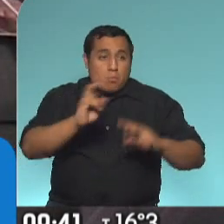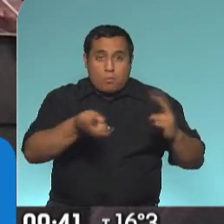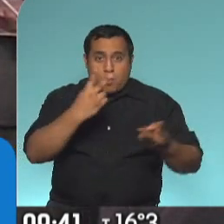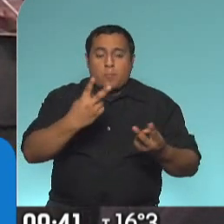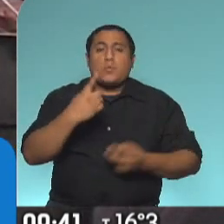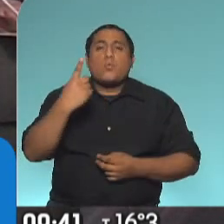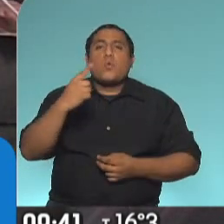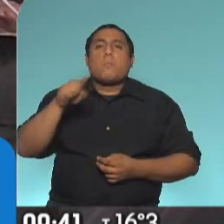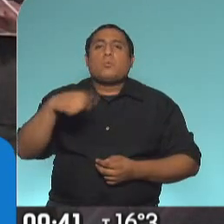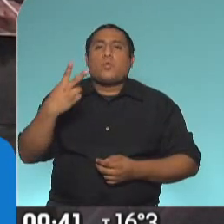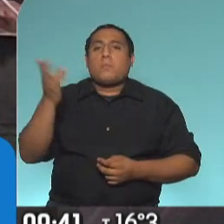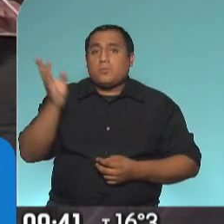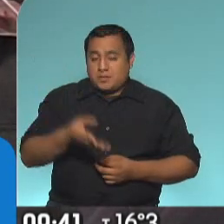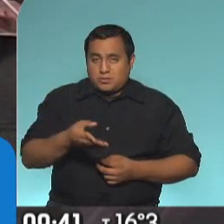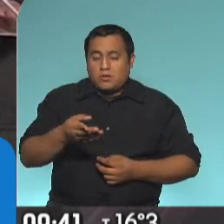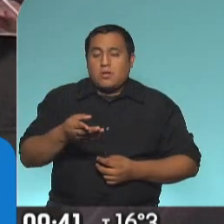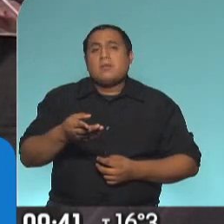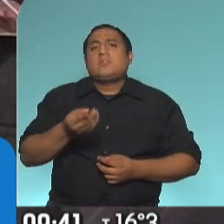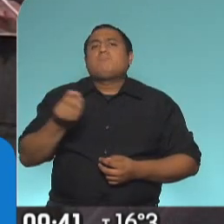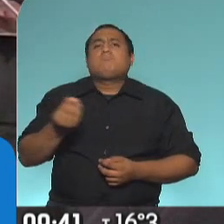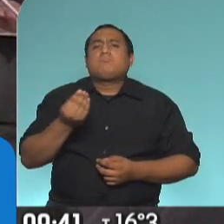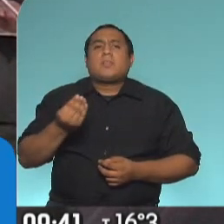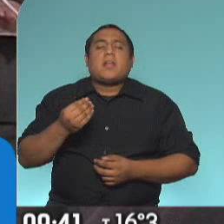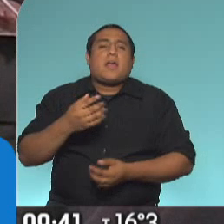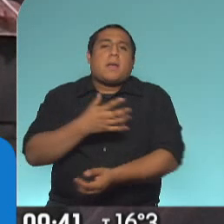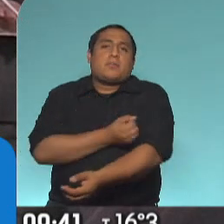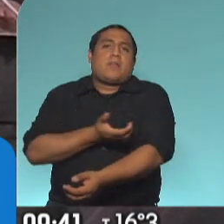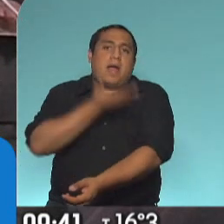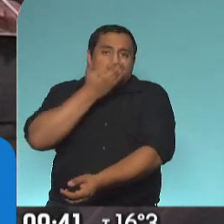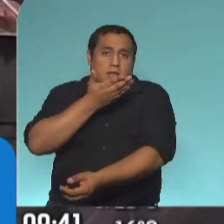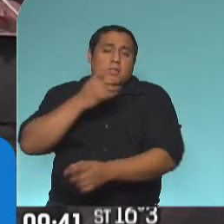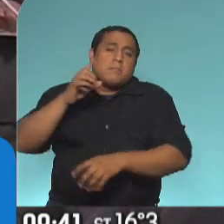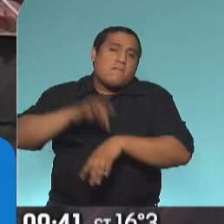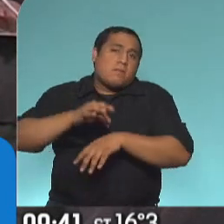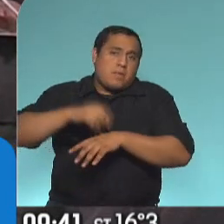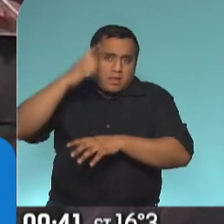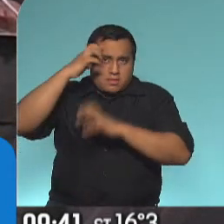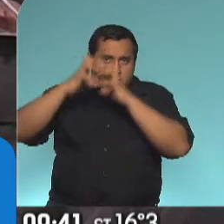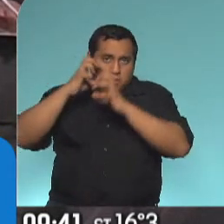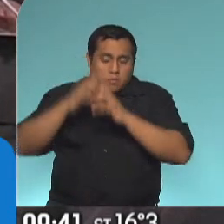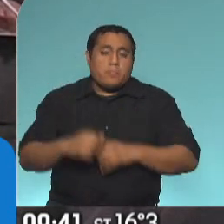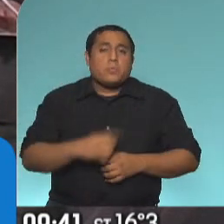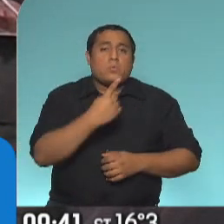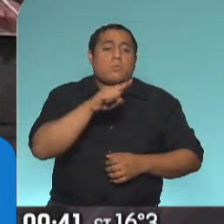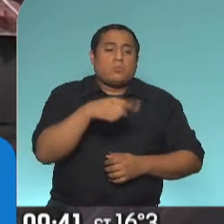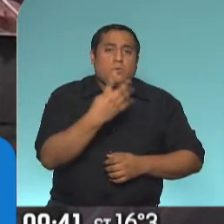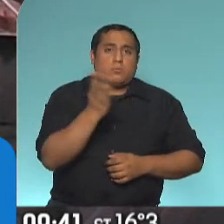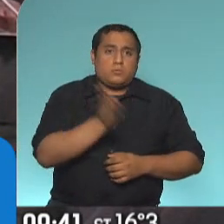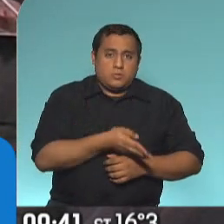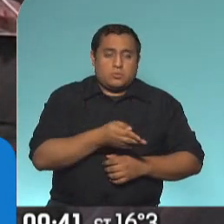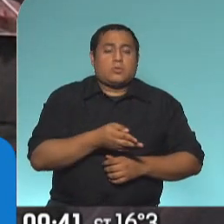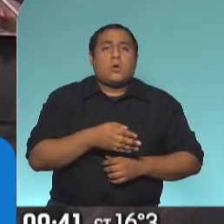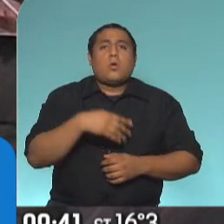el 1.2% tenían hipertensión y enfermedad neurológica, el 1.4%